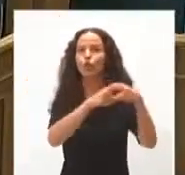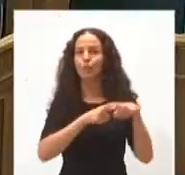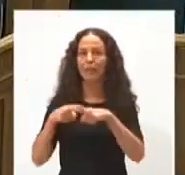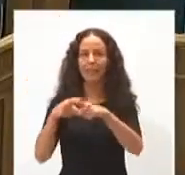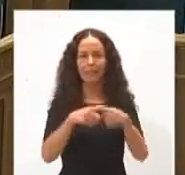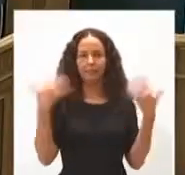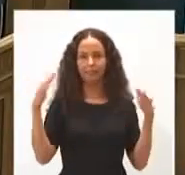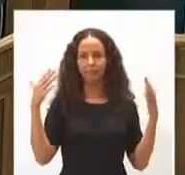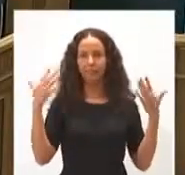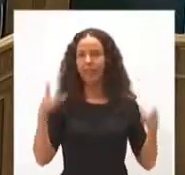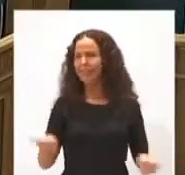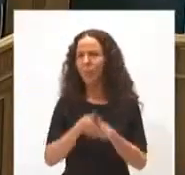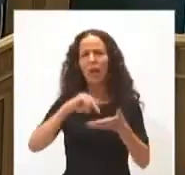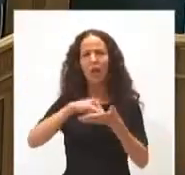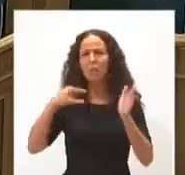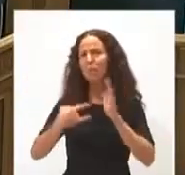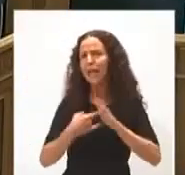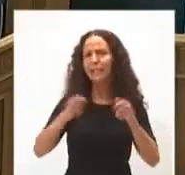al margen de los planes de extensión